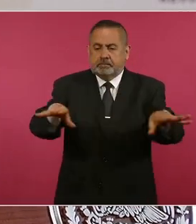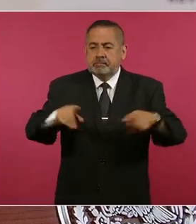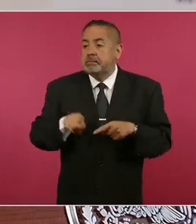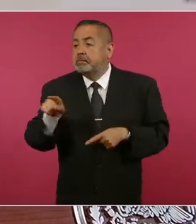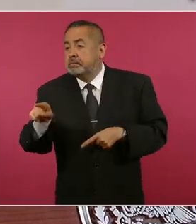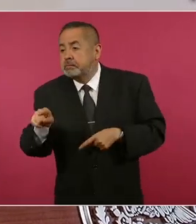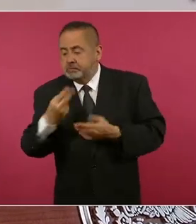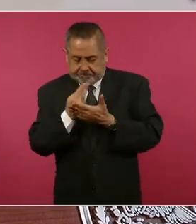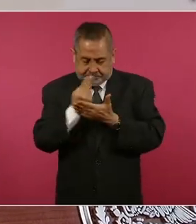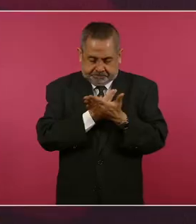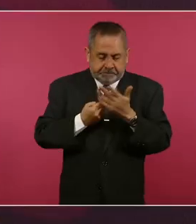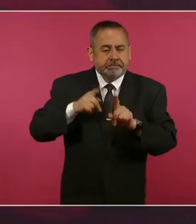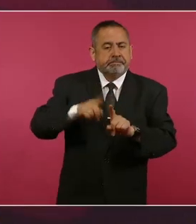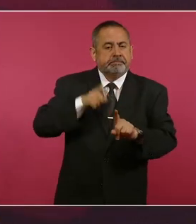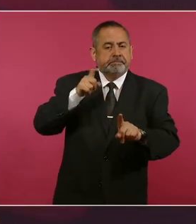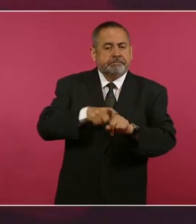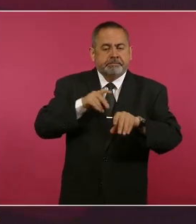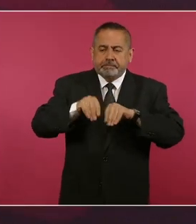editorialistas